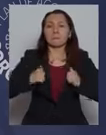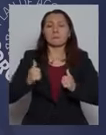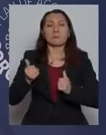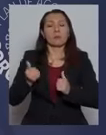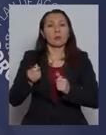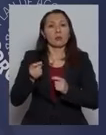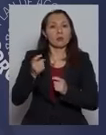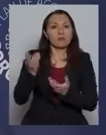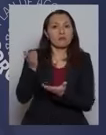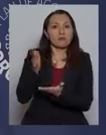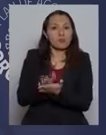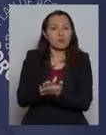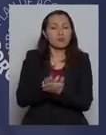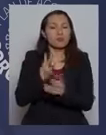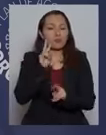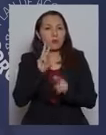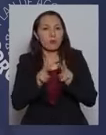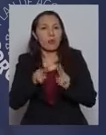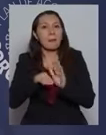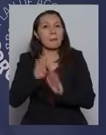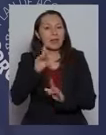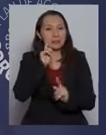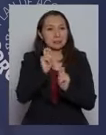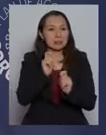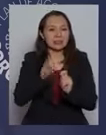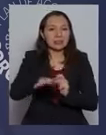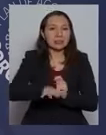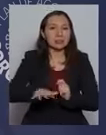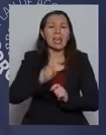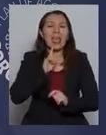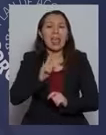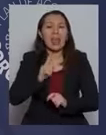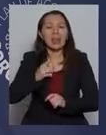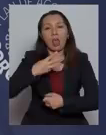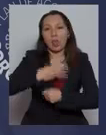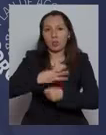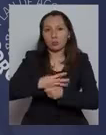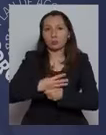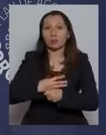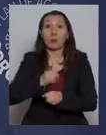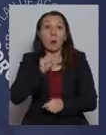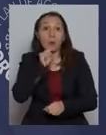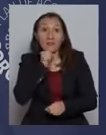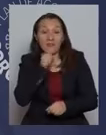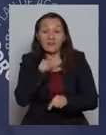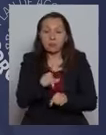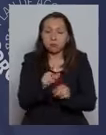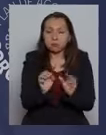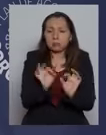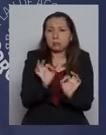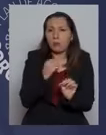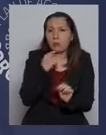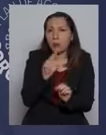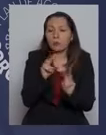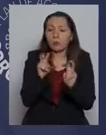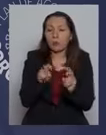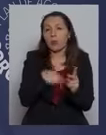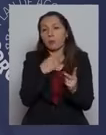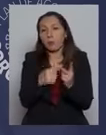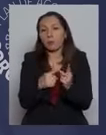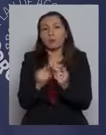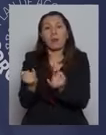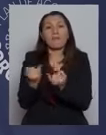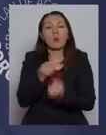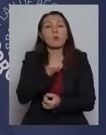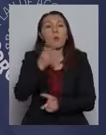está muriendo, ¿no? Esta población de mayor riesgo, que es los adultos mayores. Y en otra línea también preguntarle por si nos puede